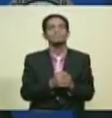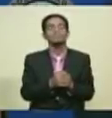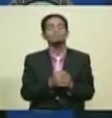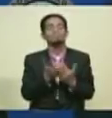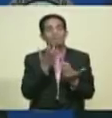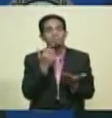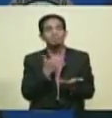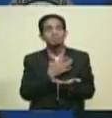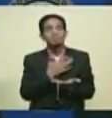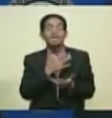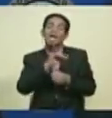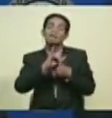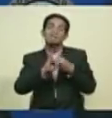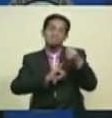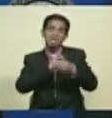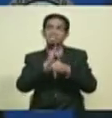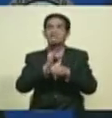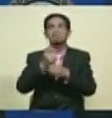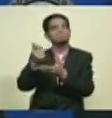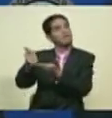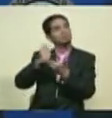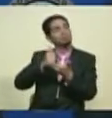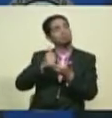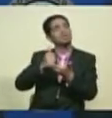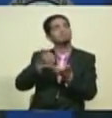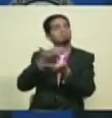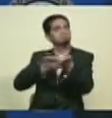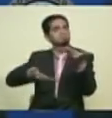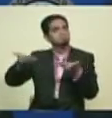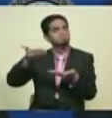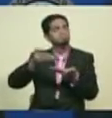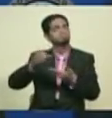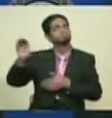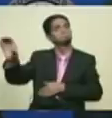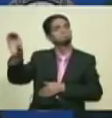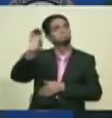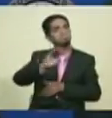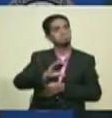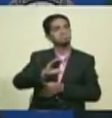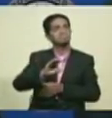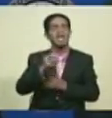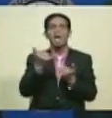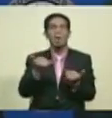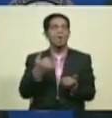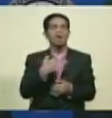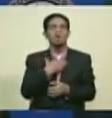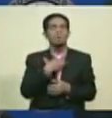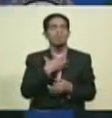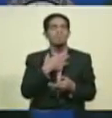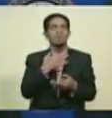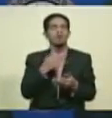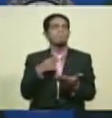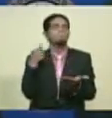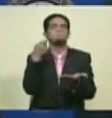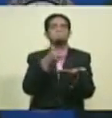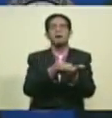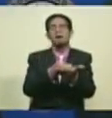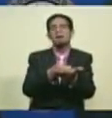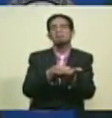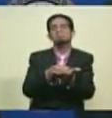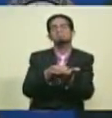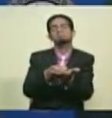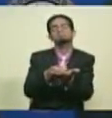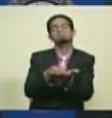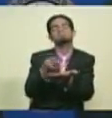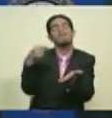que el sistema internacional nos dé crédito, que nos den cartas de crédito. Ahora no podemos ni siquiera transar los bonos de nuestra deuda, no podemos ni siquiera recuperar